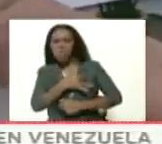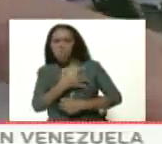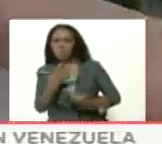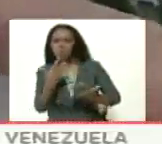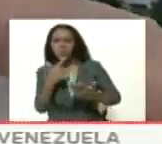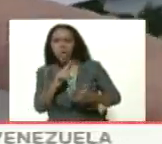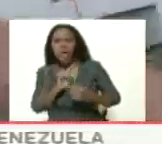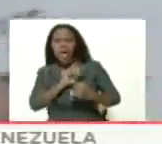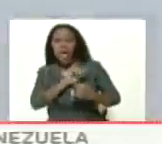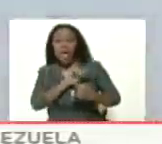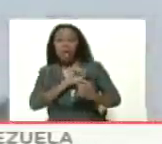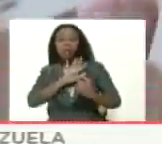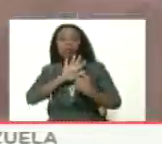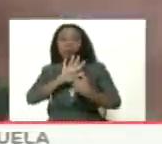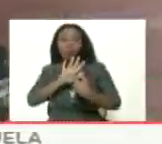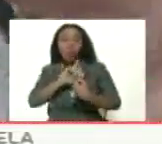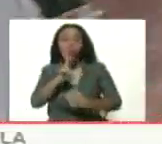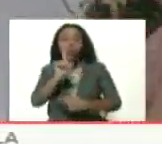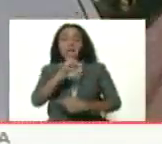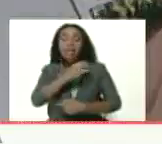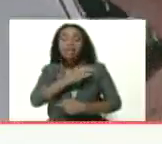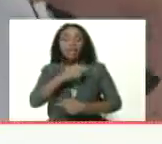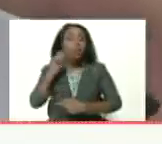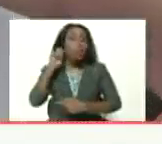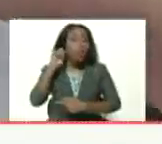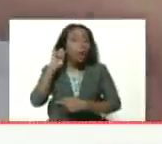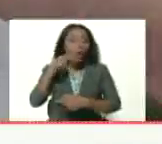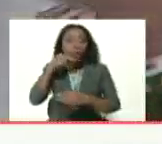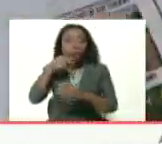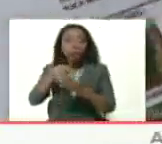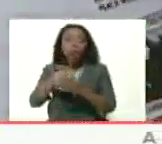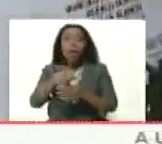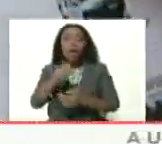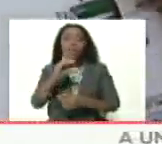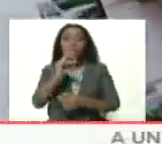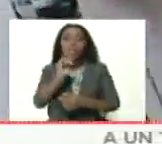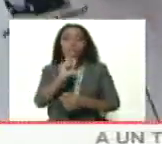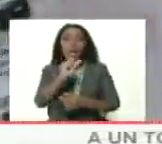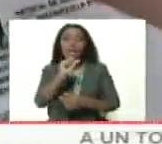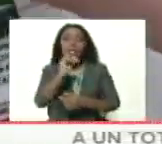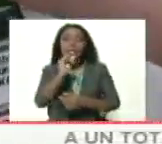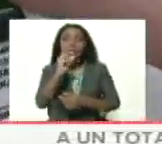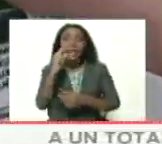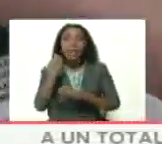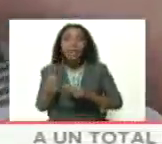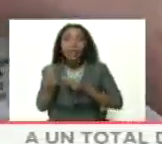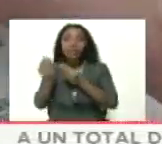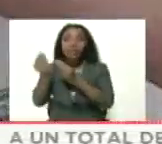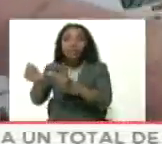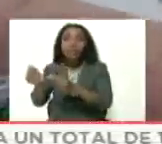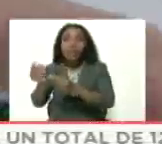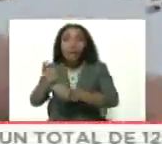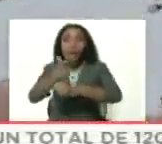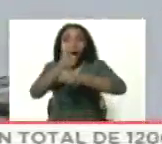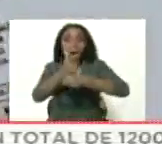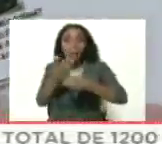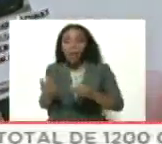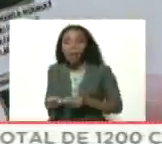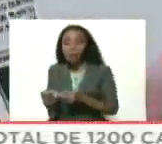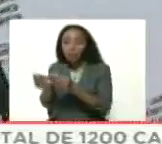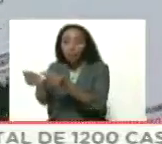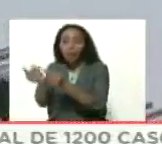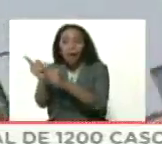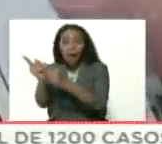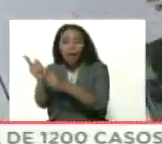señaló que una señora llamada Yacid Álvarez le había entregado las armas que él debía